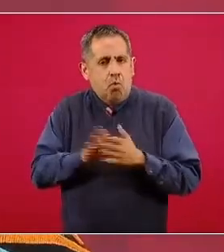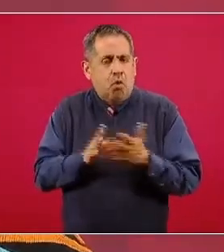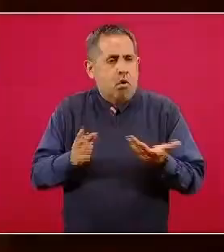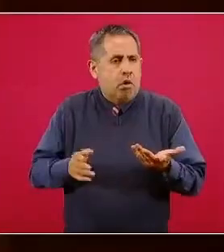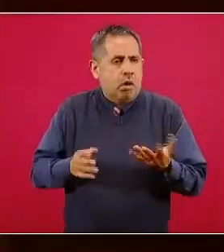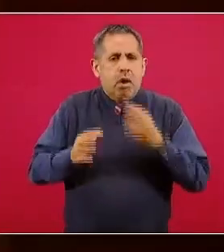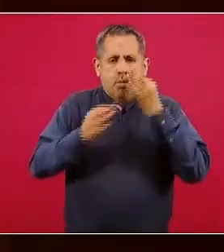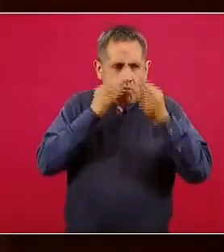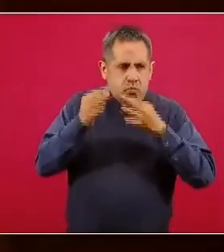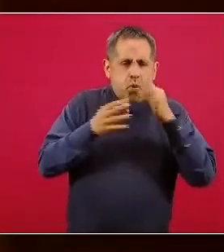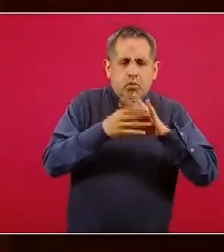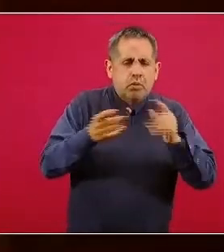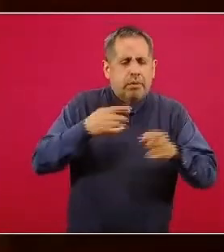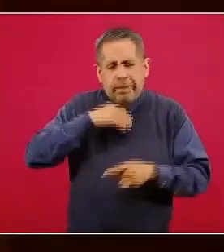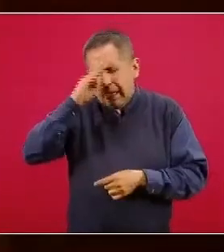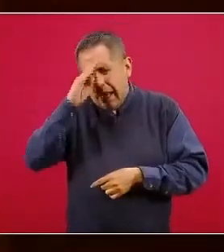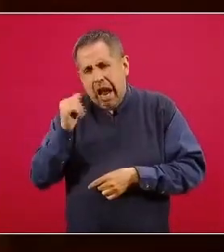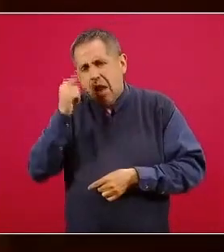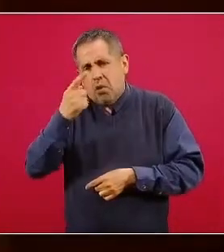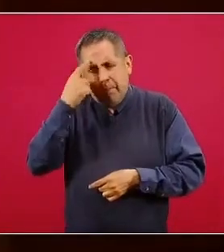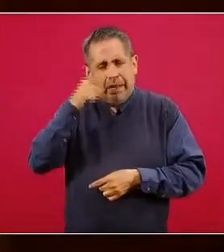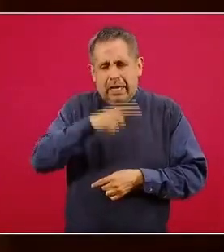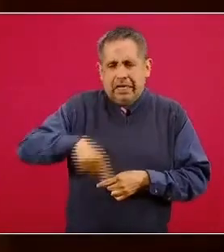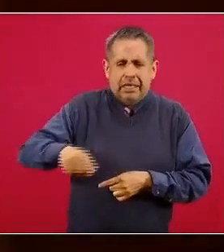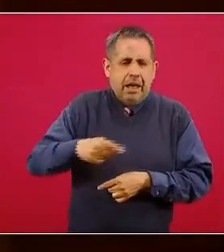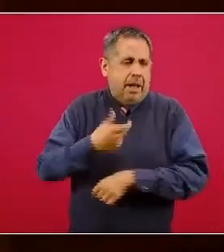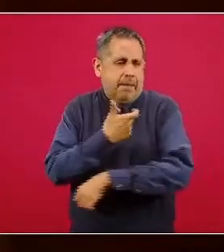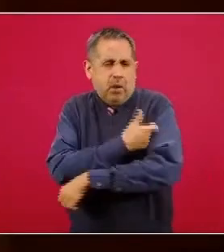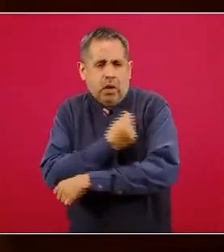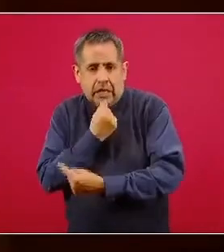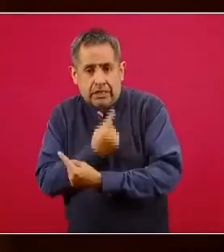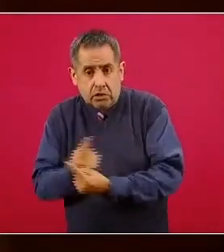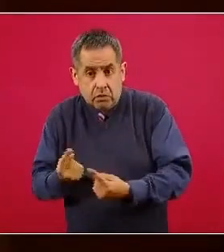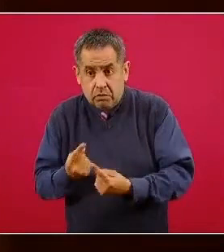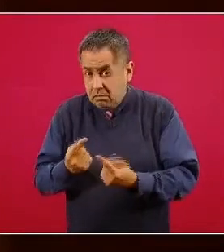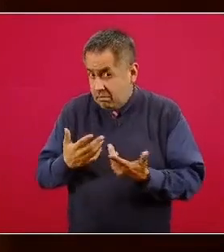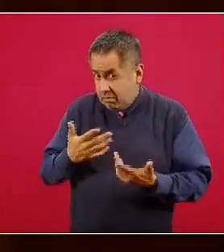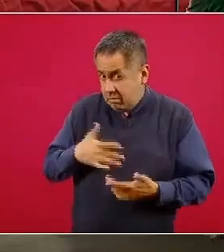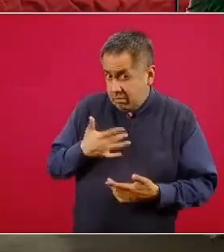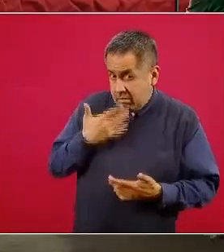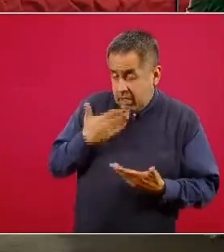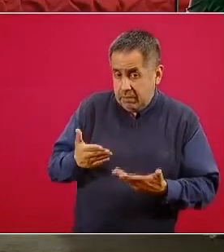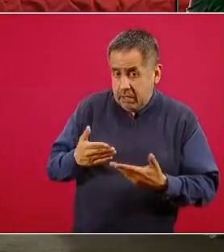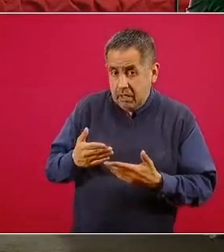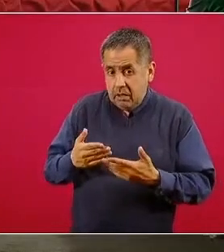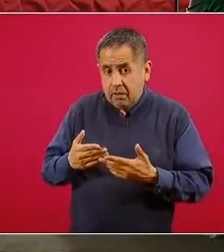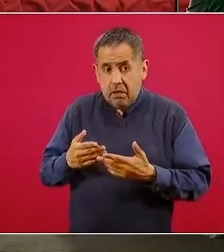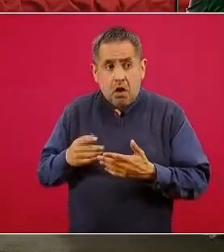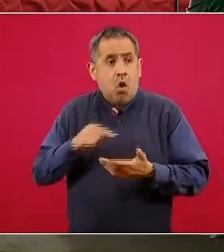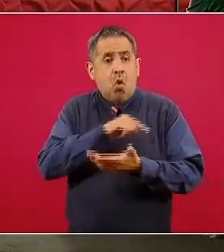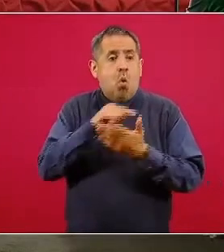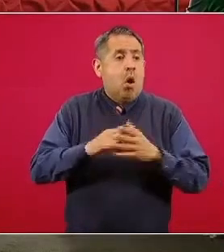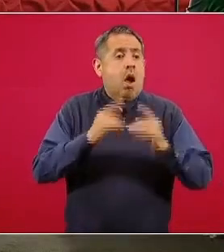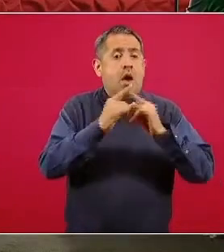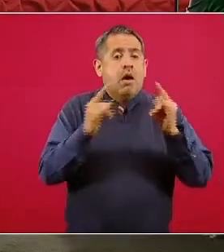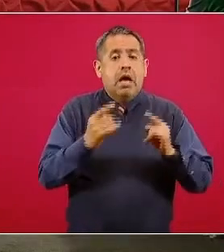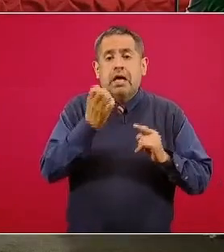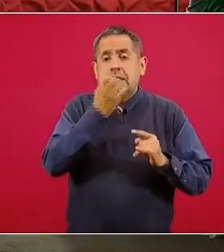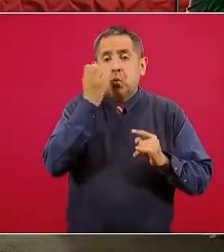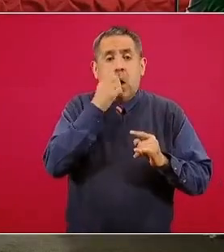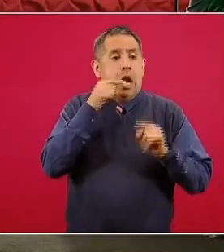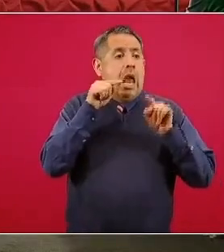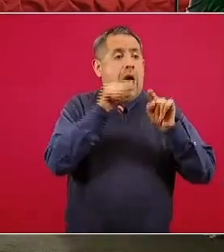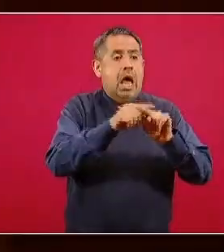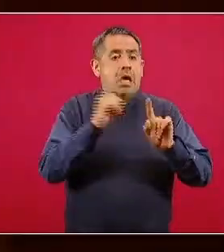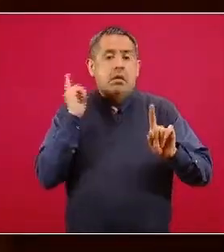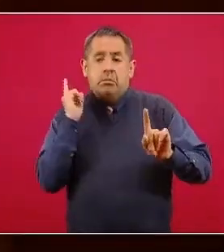promoción, qué se ha pensado al respecto para vacunarlos? Sería bueno tal vez pensar, a lo mejor poner un puesto de vacunación afuera de cada una de las escuelas